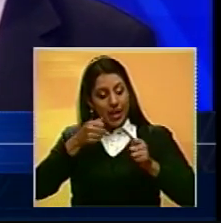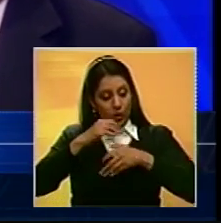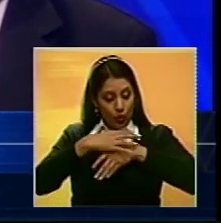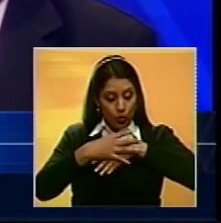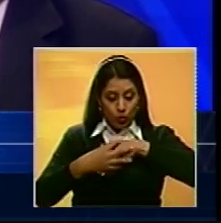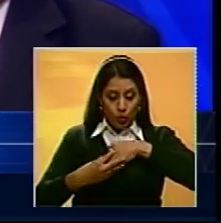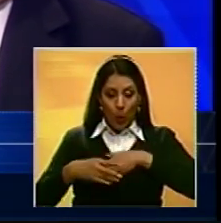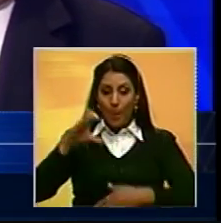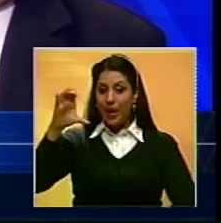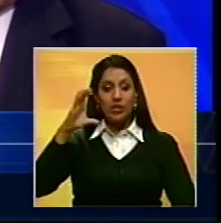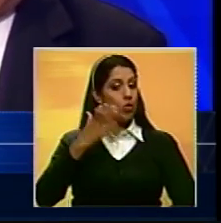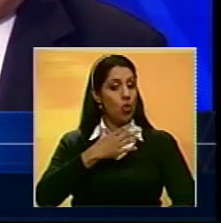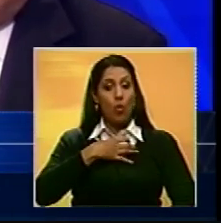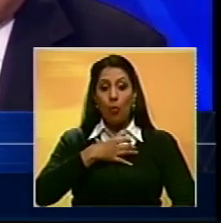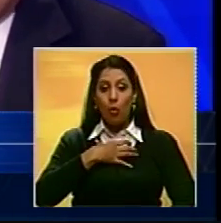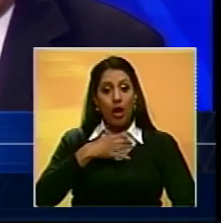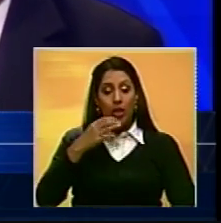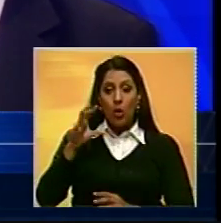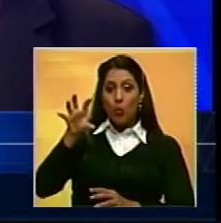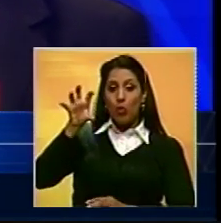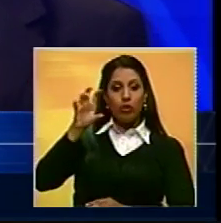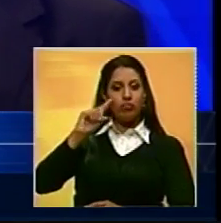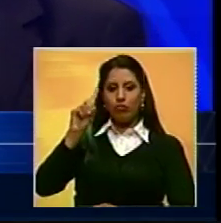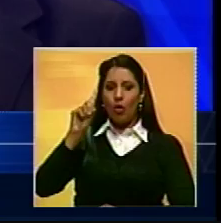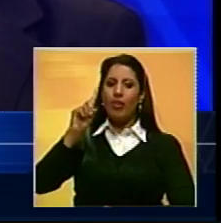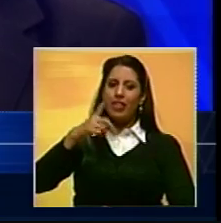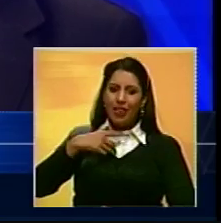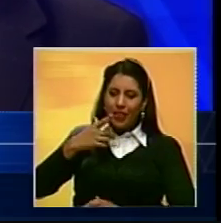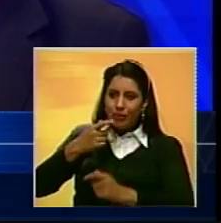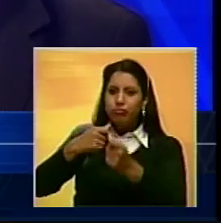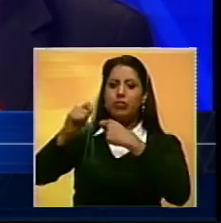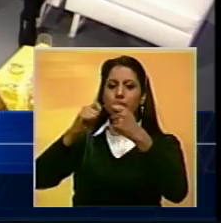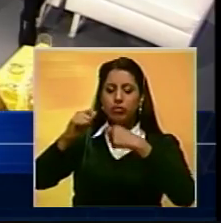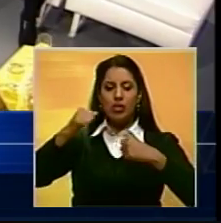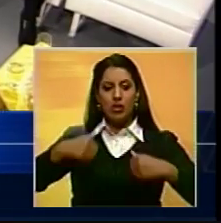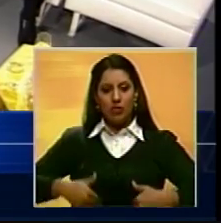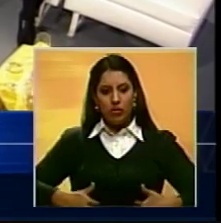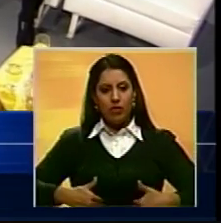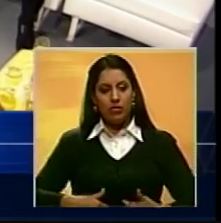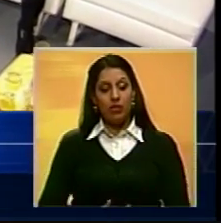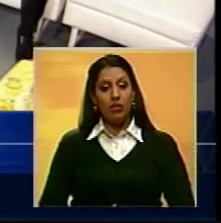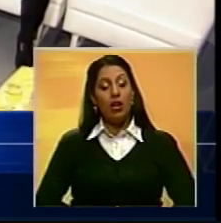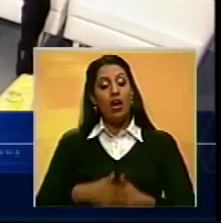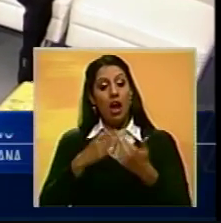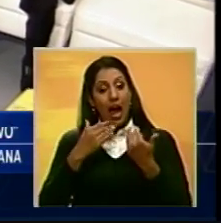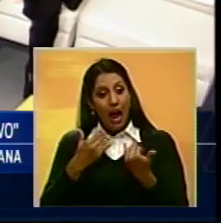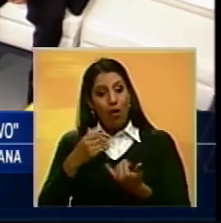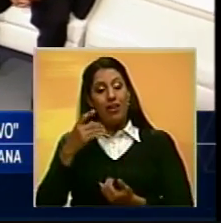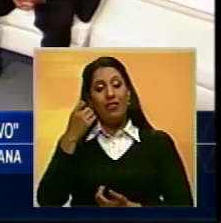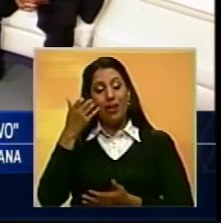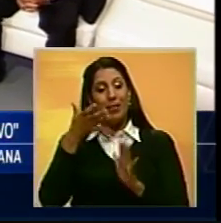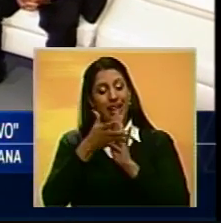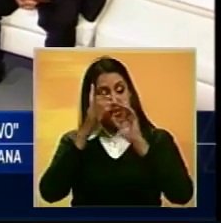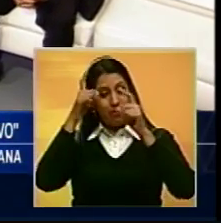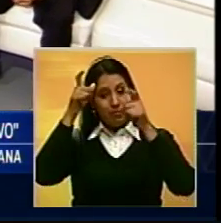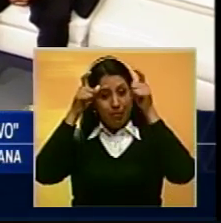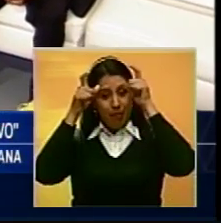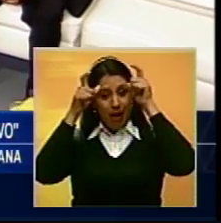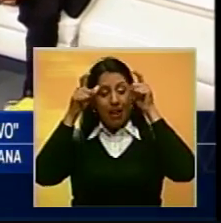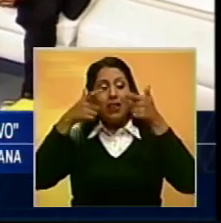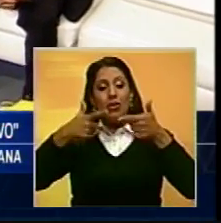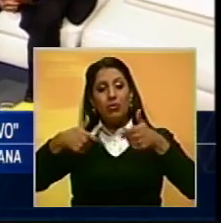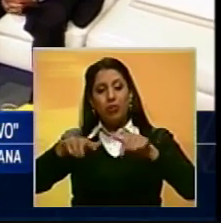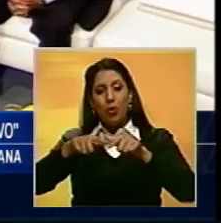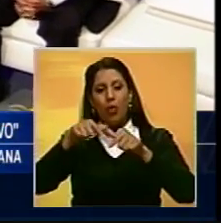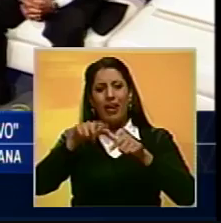puede ser un país receptor, sino tiene que ser un país actor. Campos asegura que la ganadería se está convirtiendo en